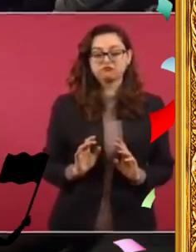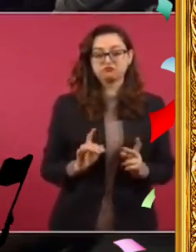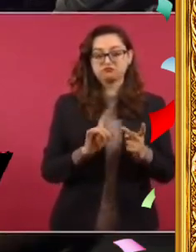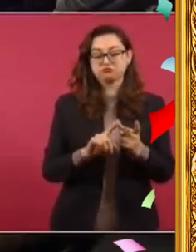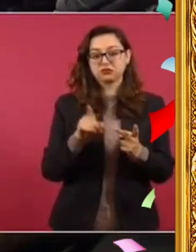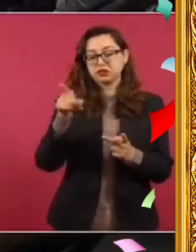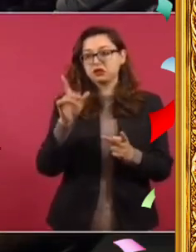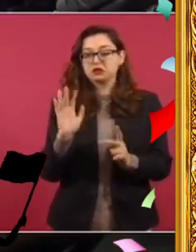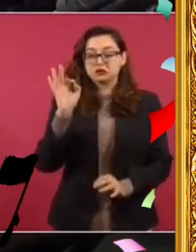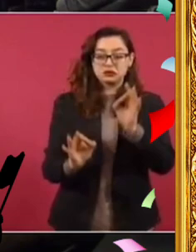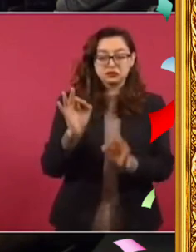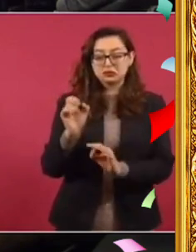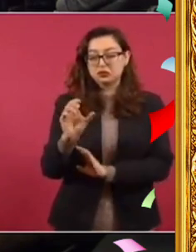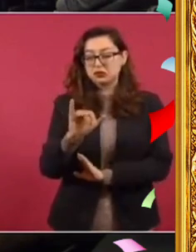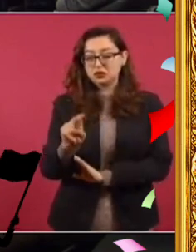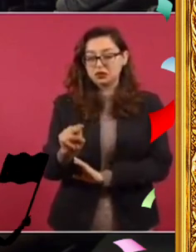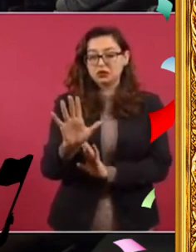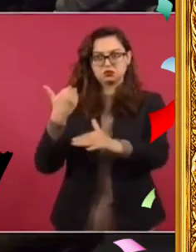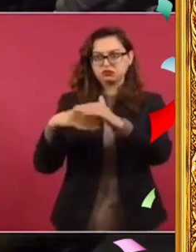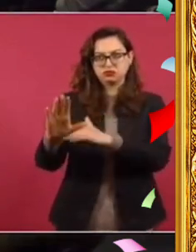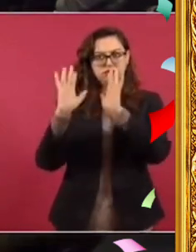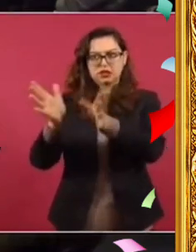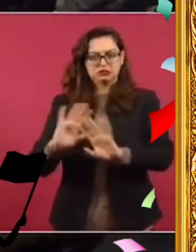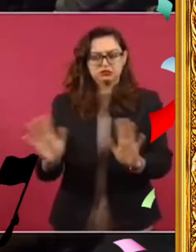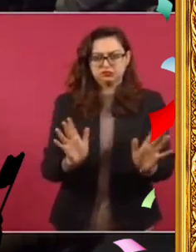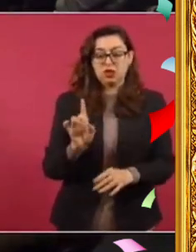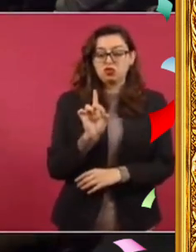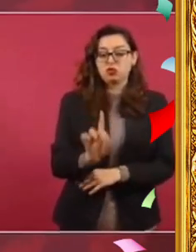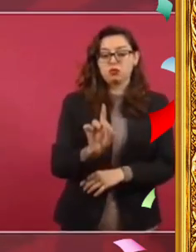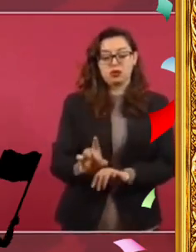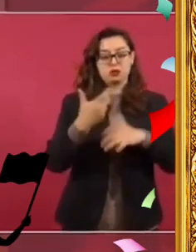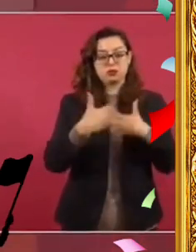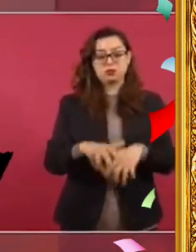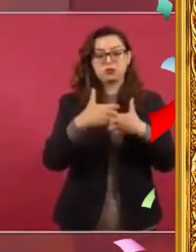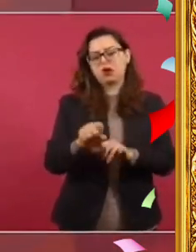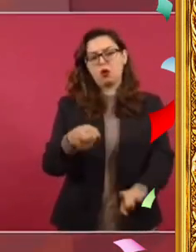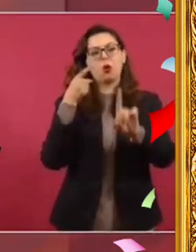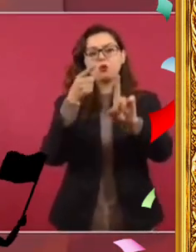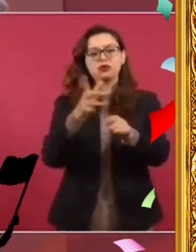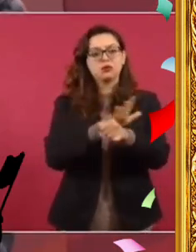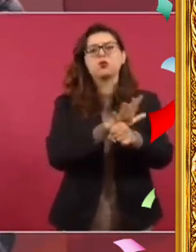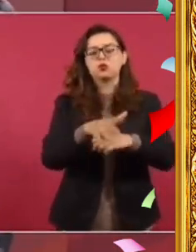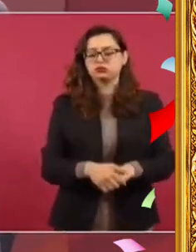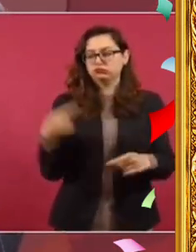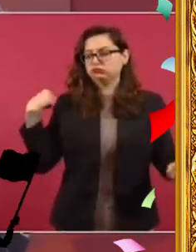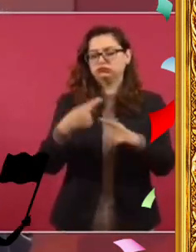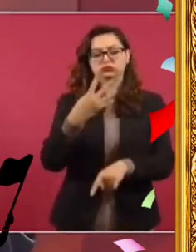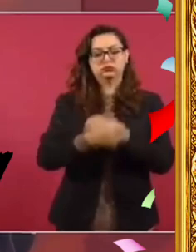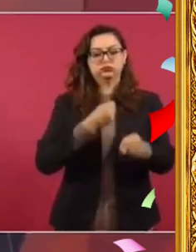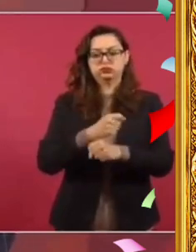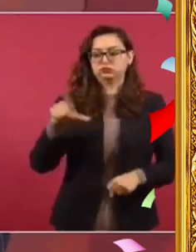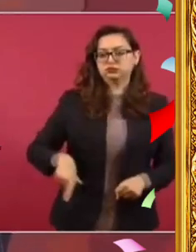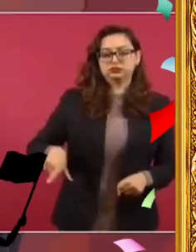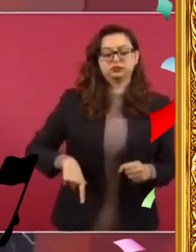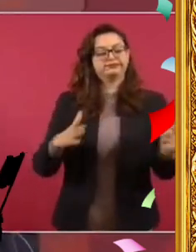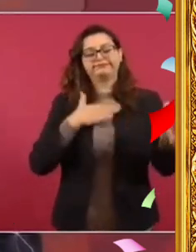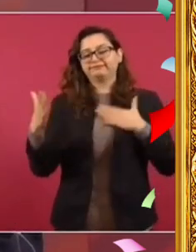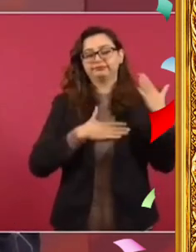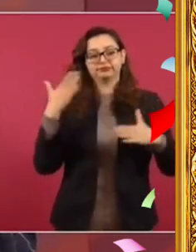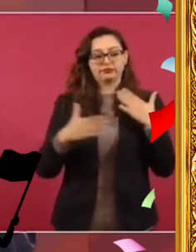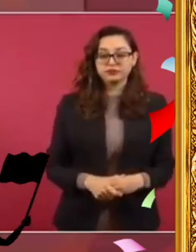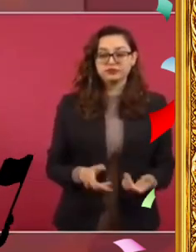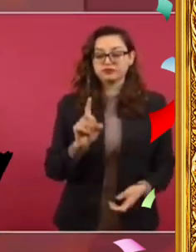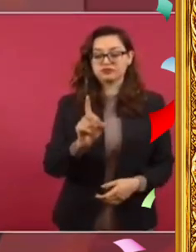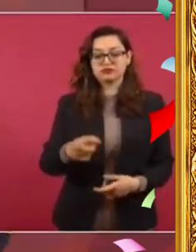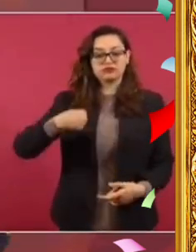Judicial, si hay alguna controversia constitucional. La marcha es para celebrar de que ya no domina en México la